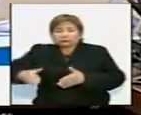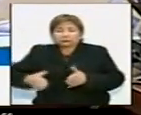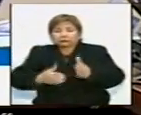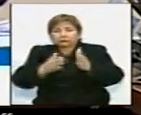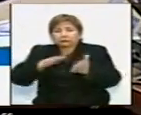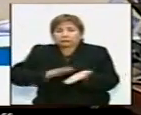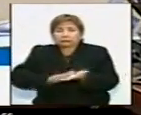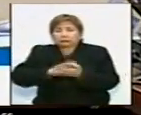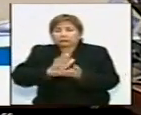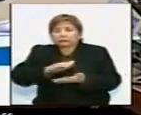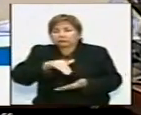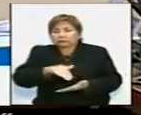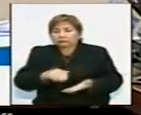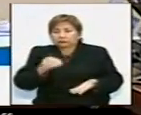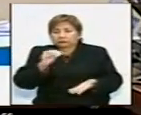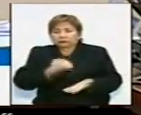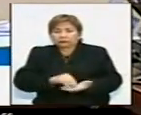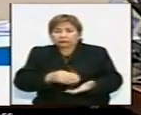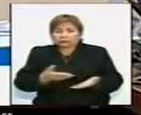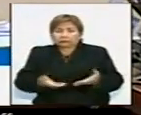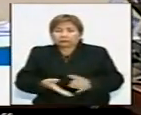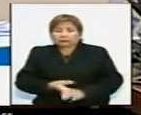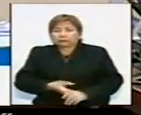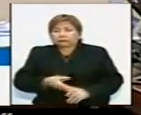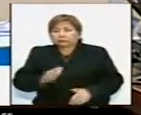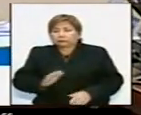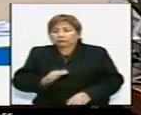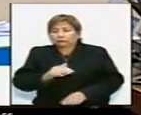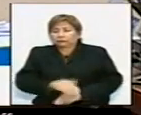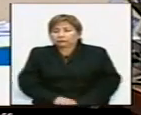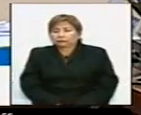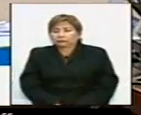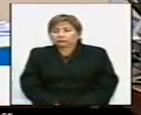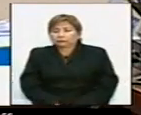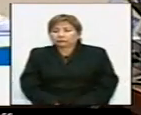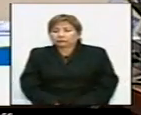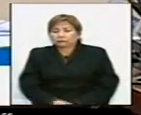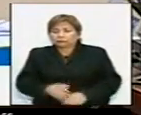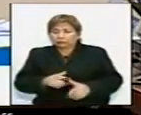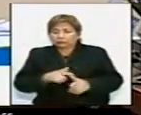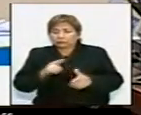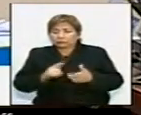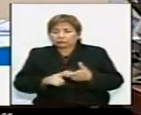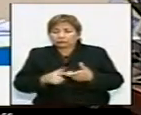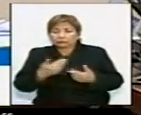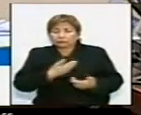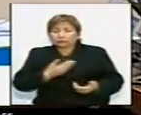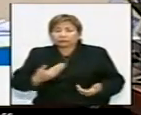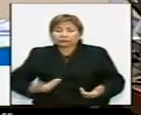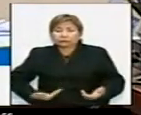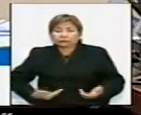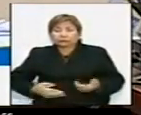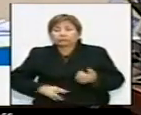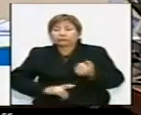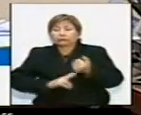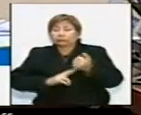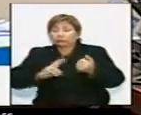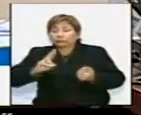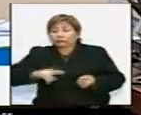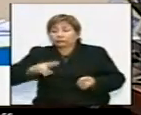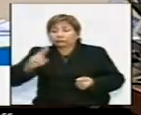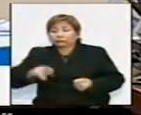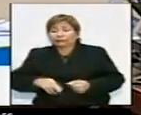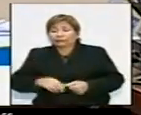están asfaltadas, que recién le van a poner la cimentación. Entonces, los gobiernos regionales, señor congresista